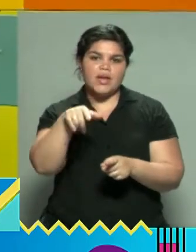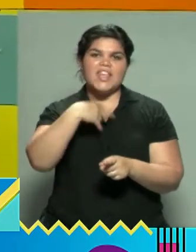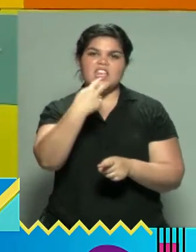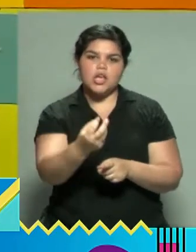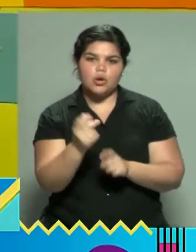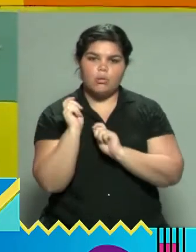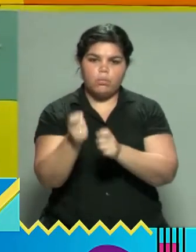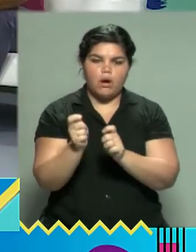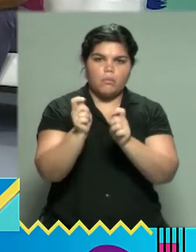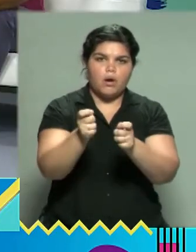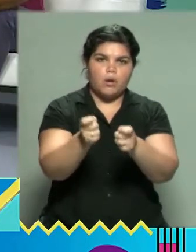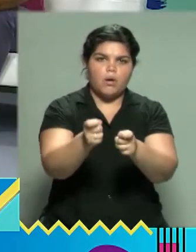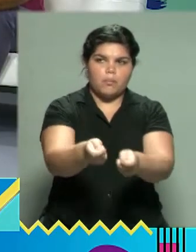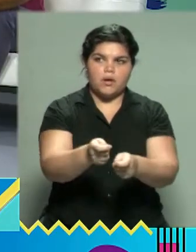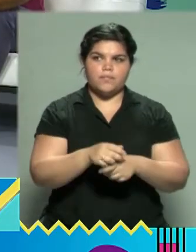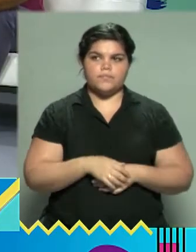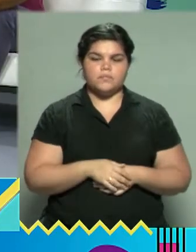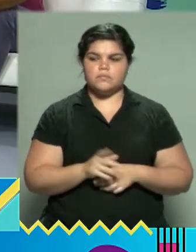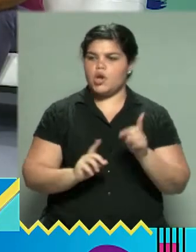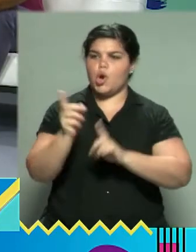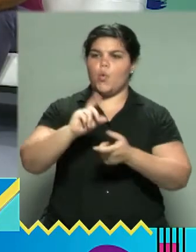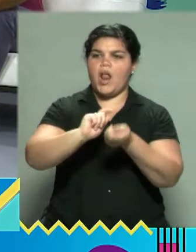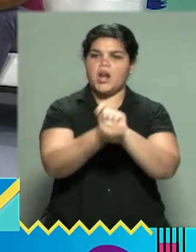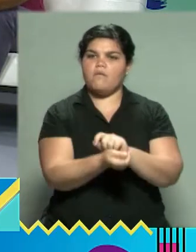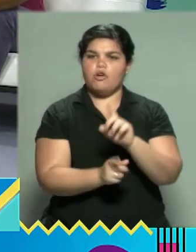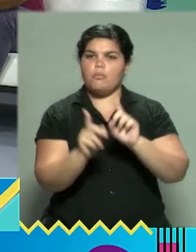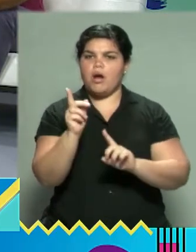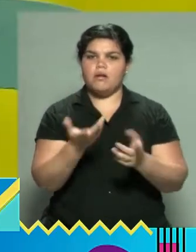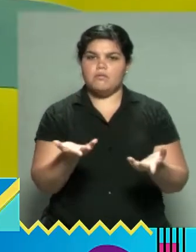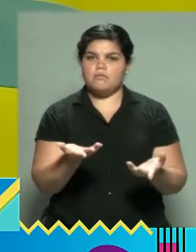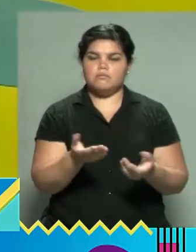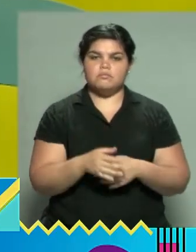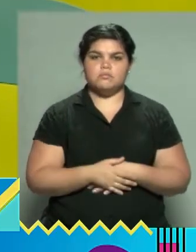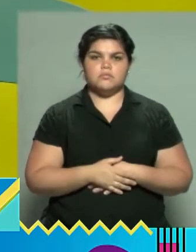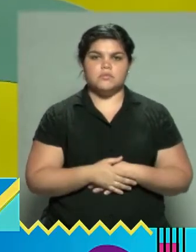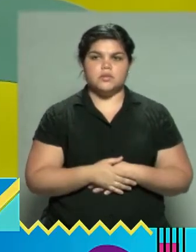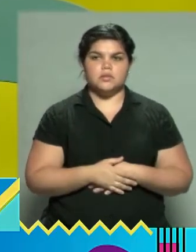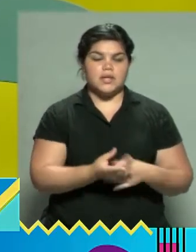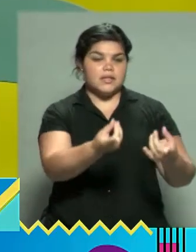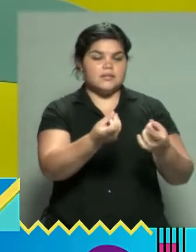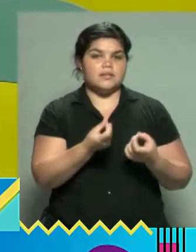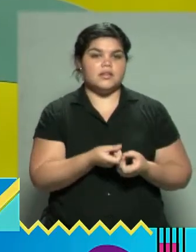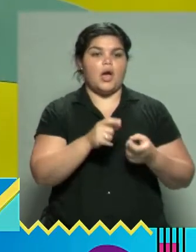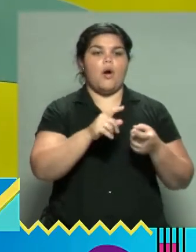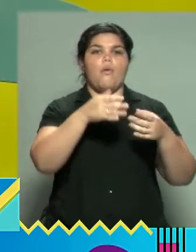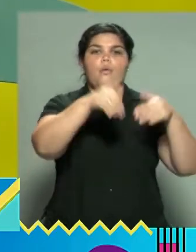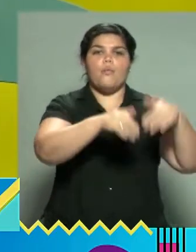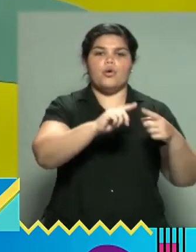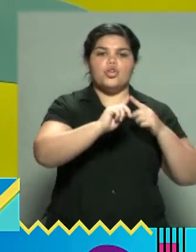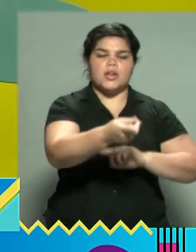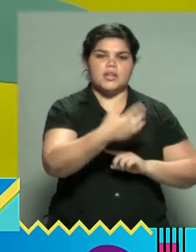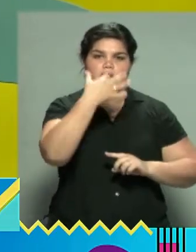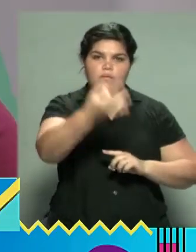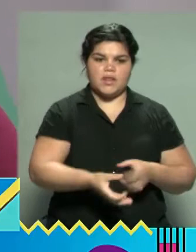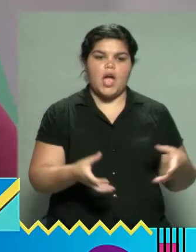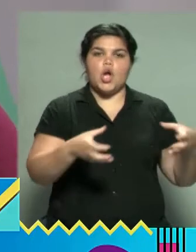en los distintos pero sindicatos. Concretamente, ¿cuál sería la reforma? ¿Qué plantean? Y que se pueda garantizar a través del voto directo una representación de las